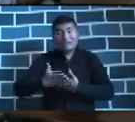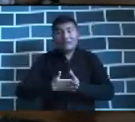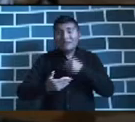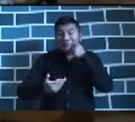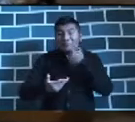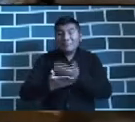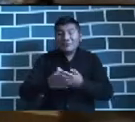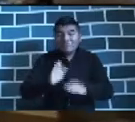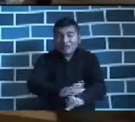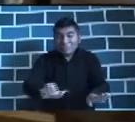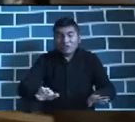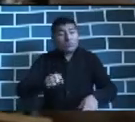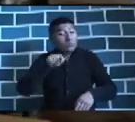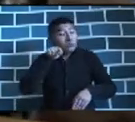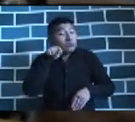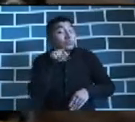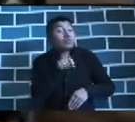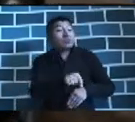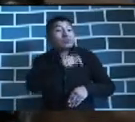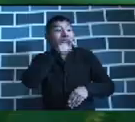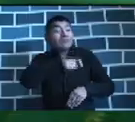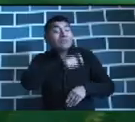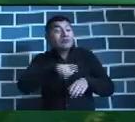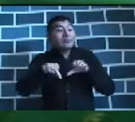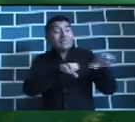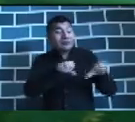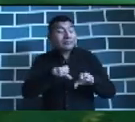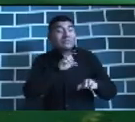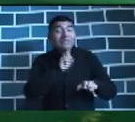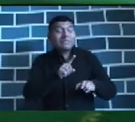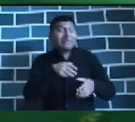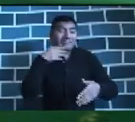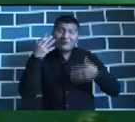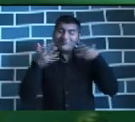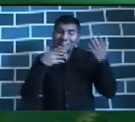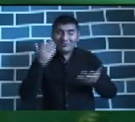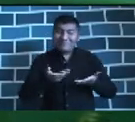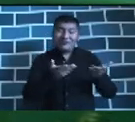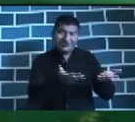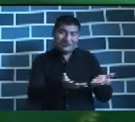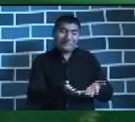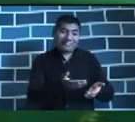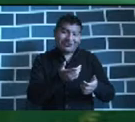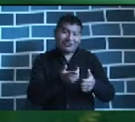hijito lo que tú tienes que hacer es ser feliz